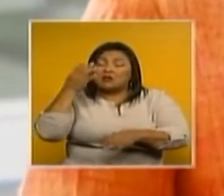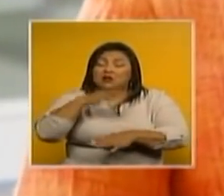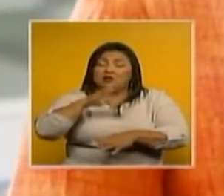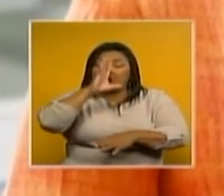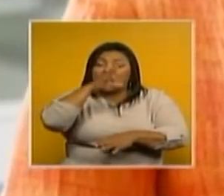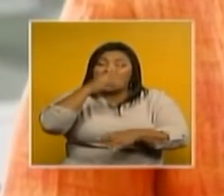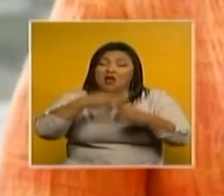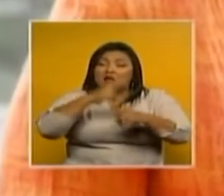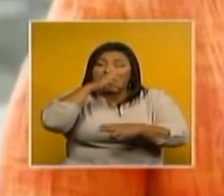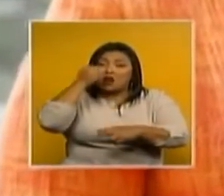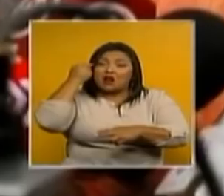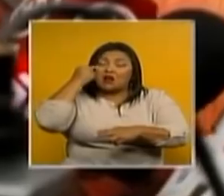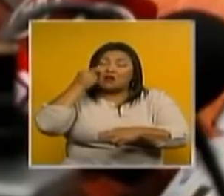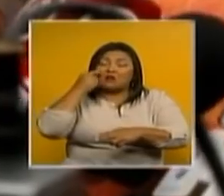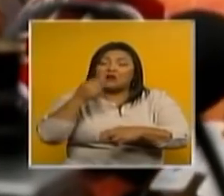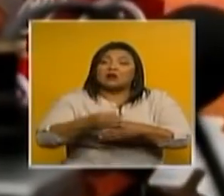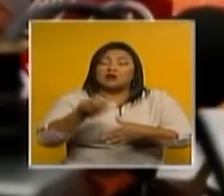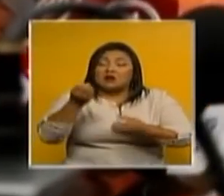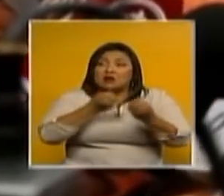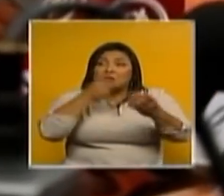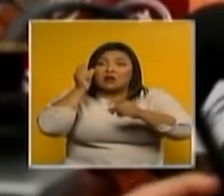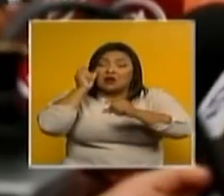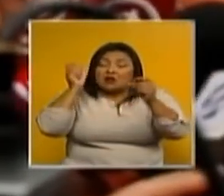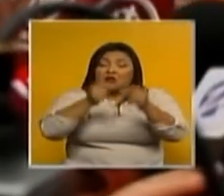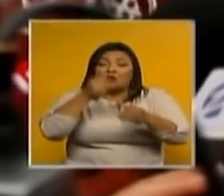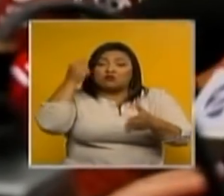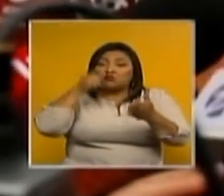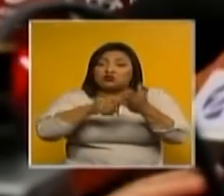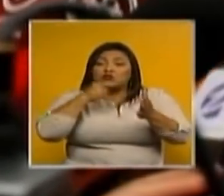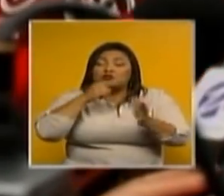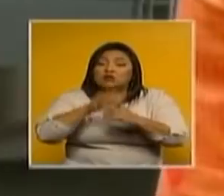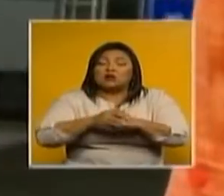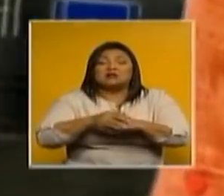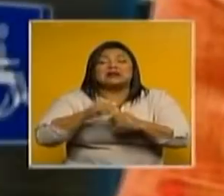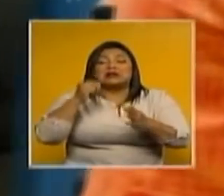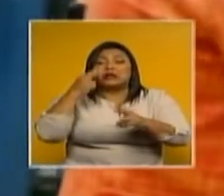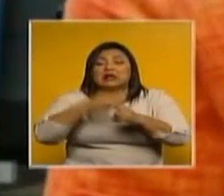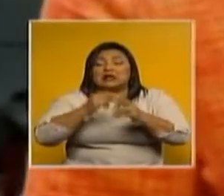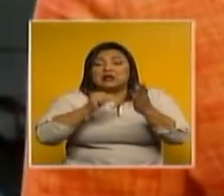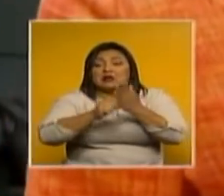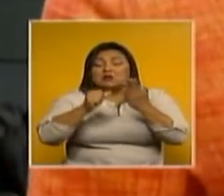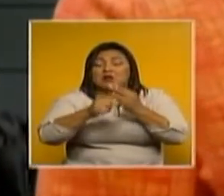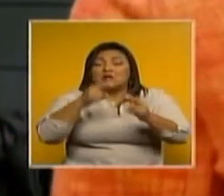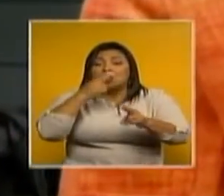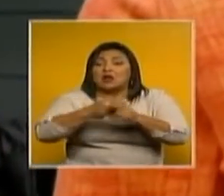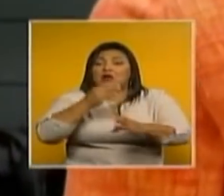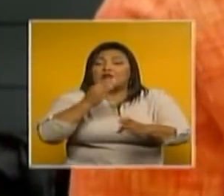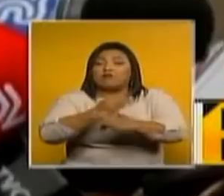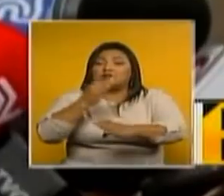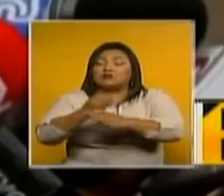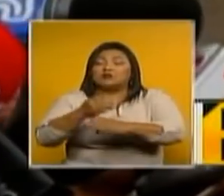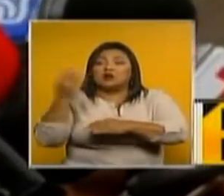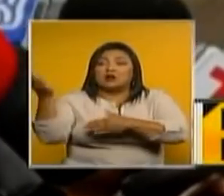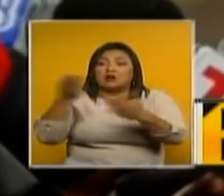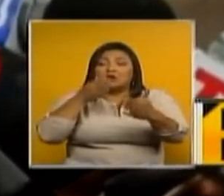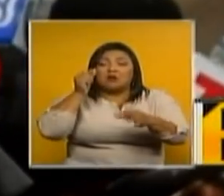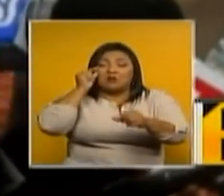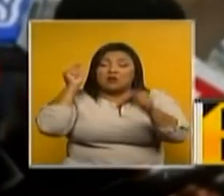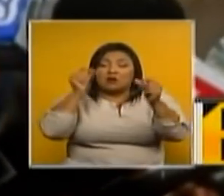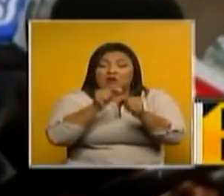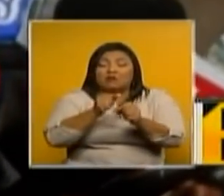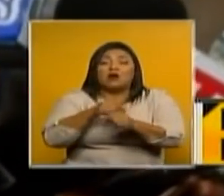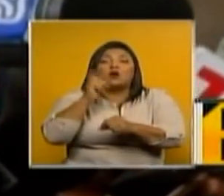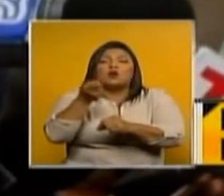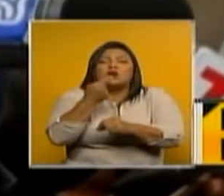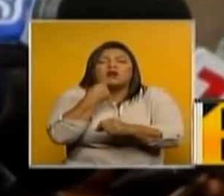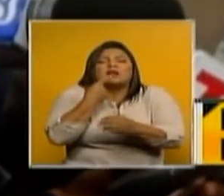las versiones que rinden ante la Fiscalía. Puntualizó que la mayoría de exministros y exfuncionarios que han sido llamados por la Fiscalía, lo único